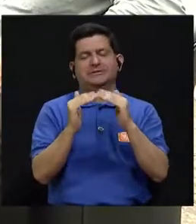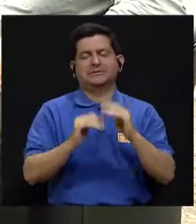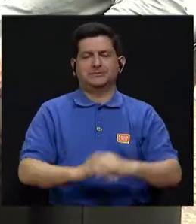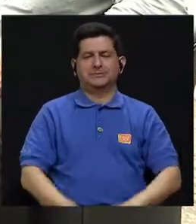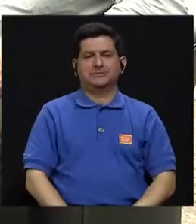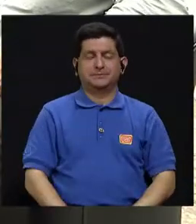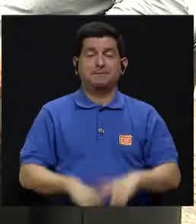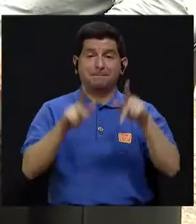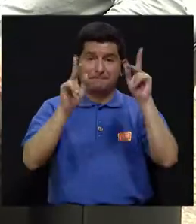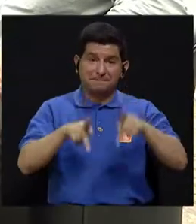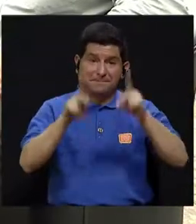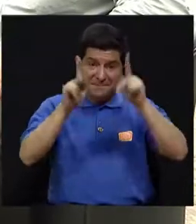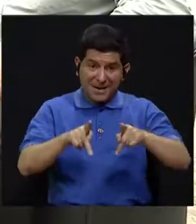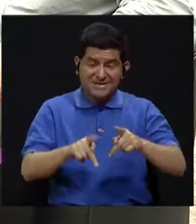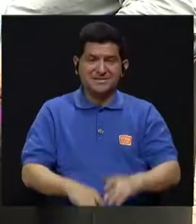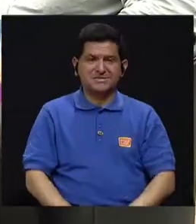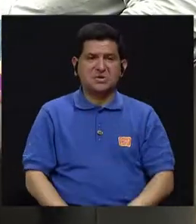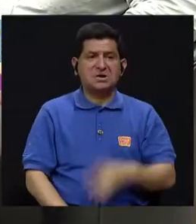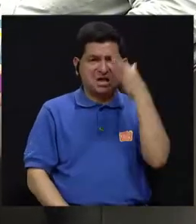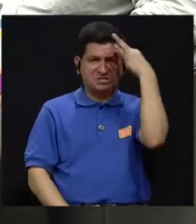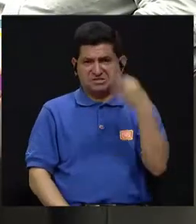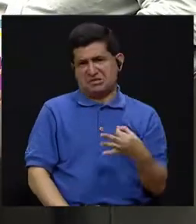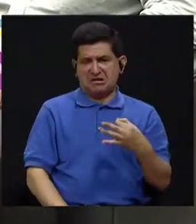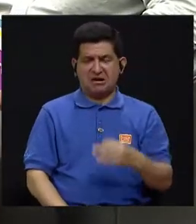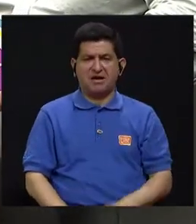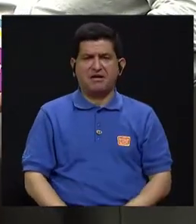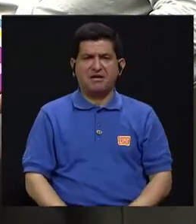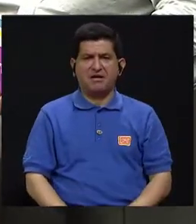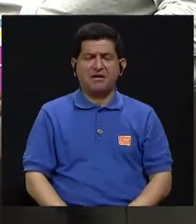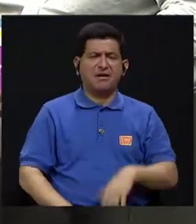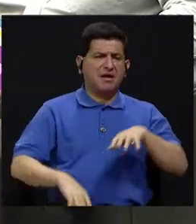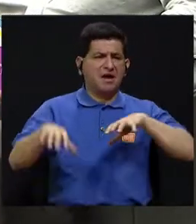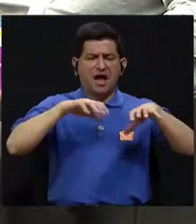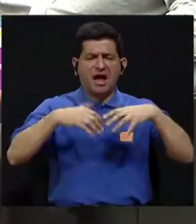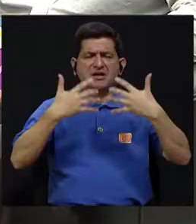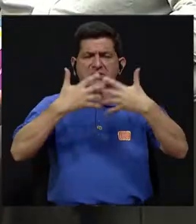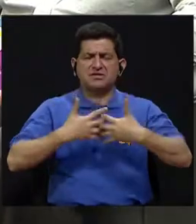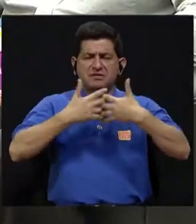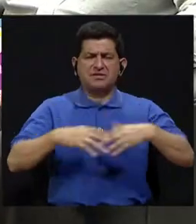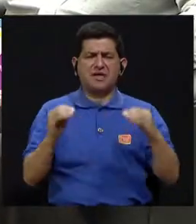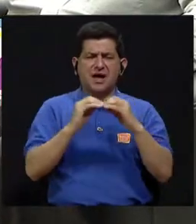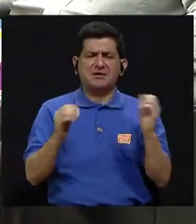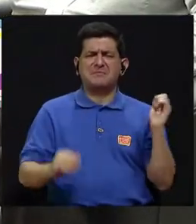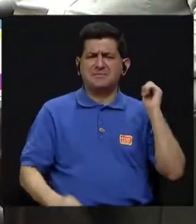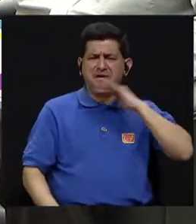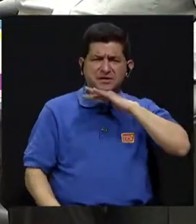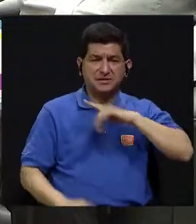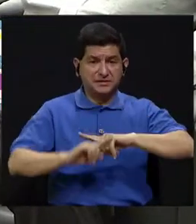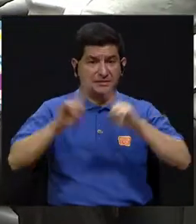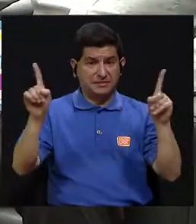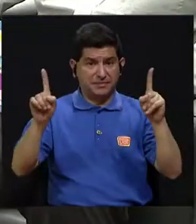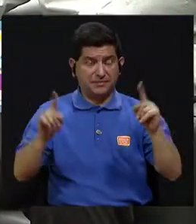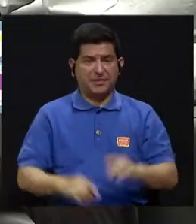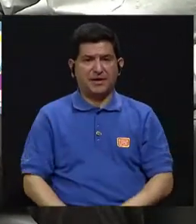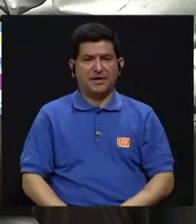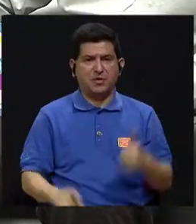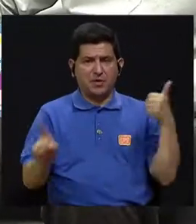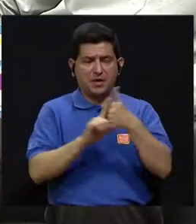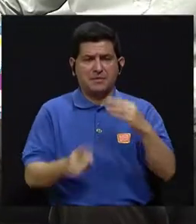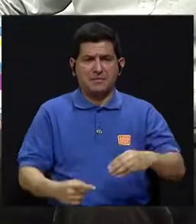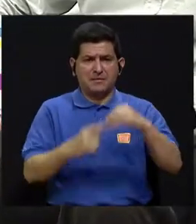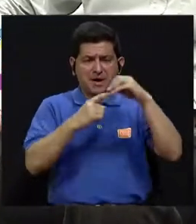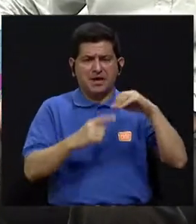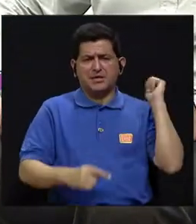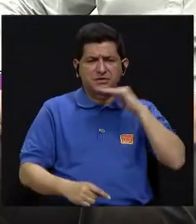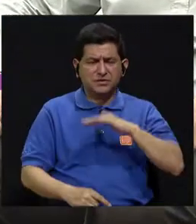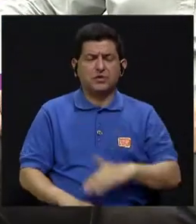sea, la gente tiene la tendencia a creer que la actividad industrial contamina de mayor grado, pero realmente el mayor impacto